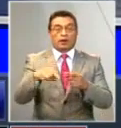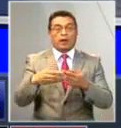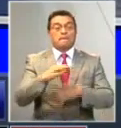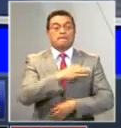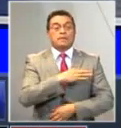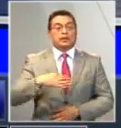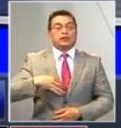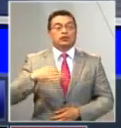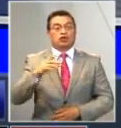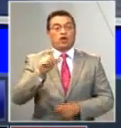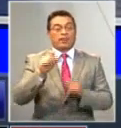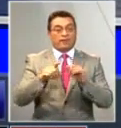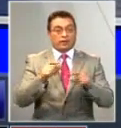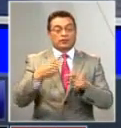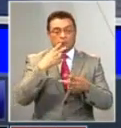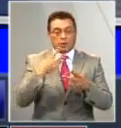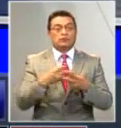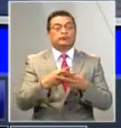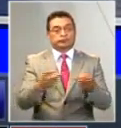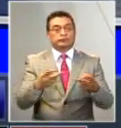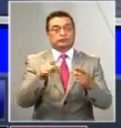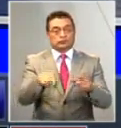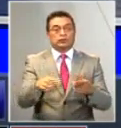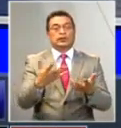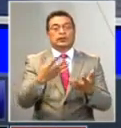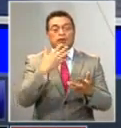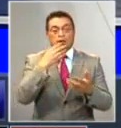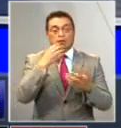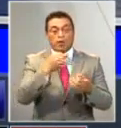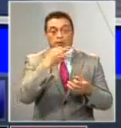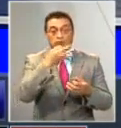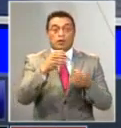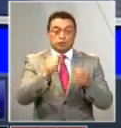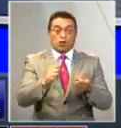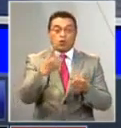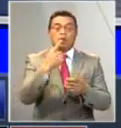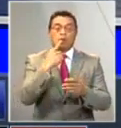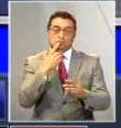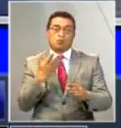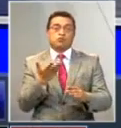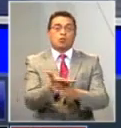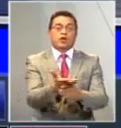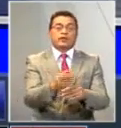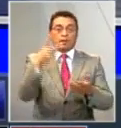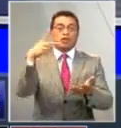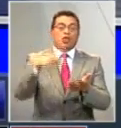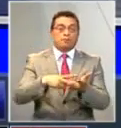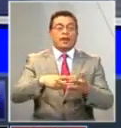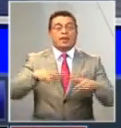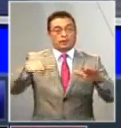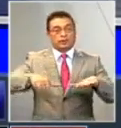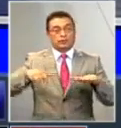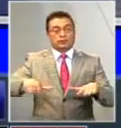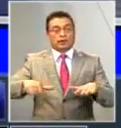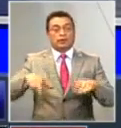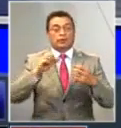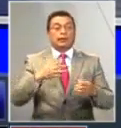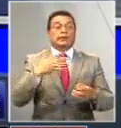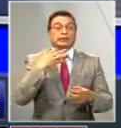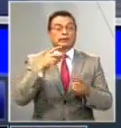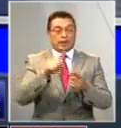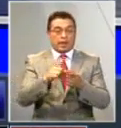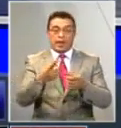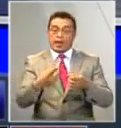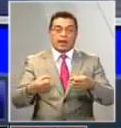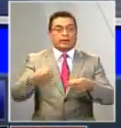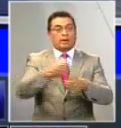Defensa, José Antonio Gómez, manifestó la opción de entregar una propuesta durante 2016 que